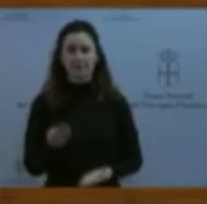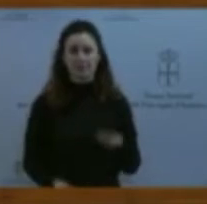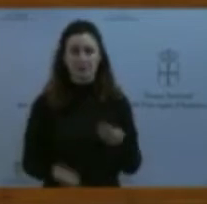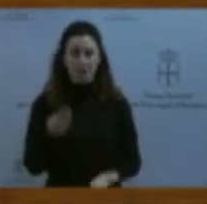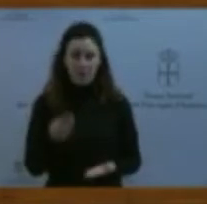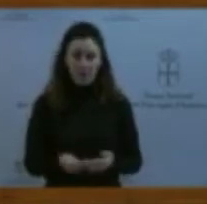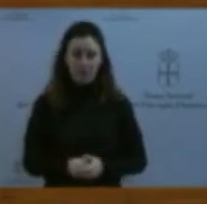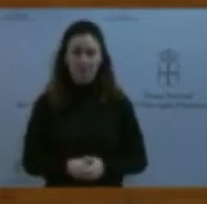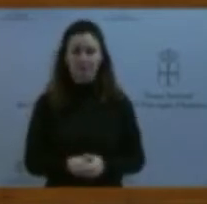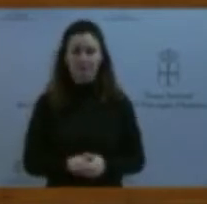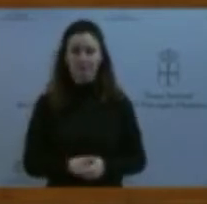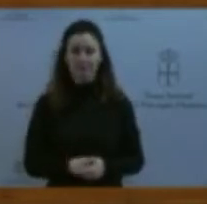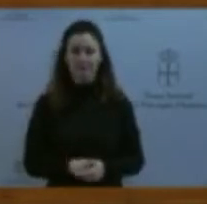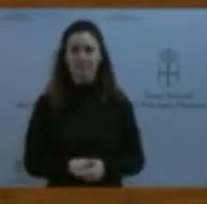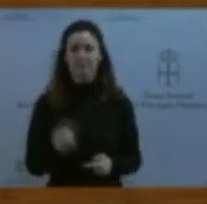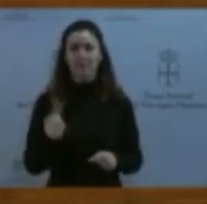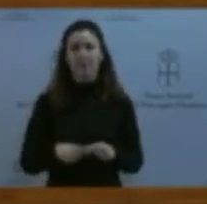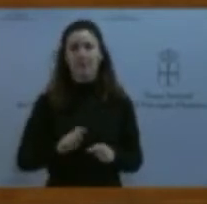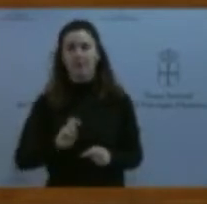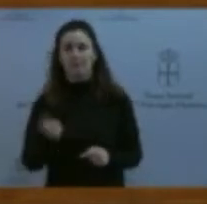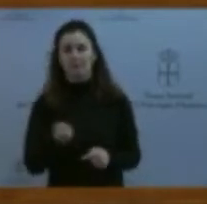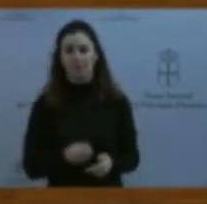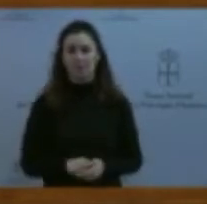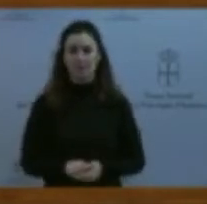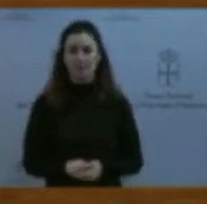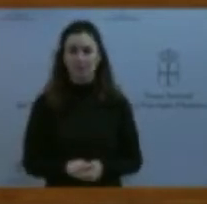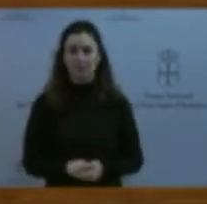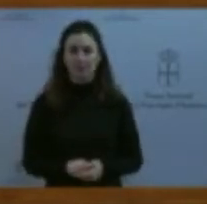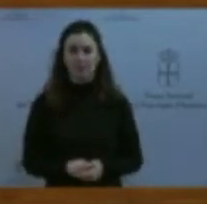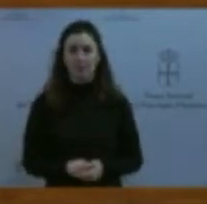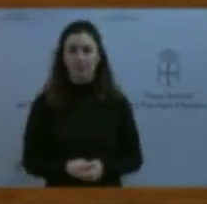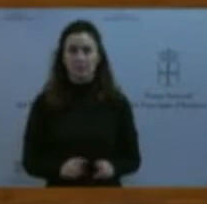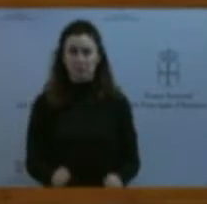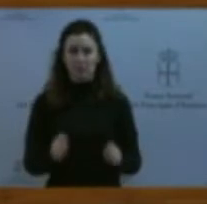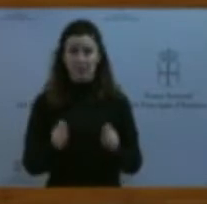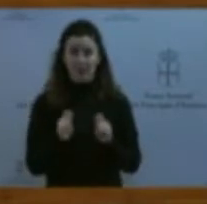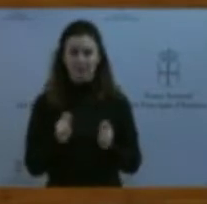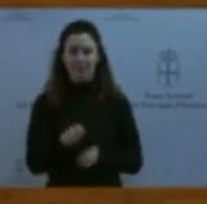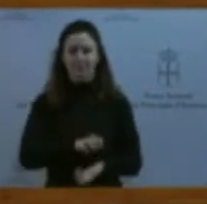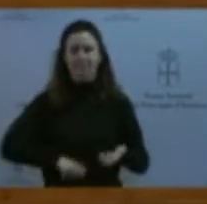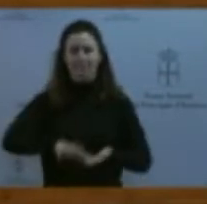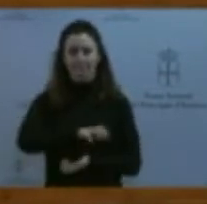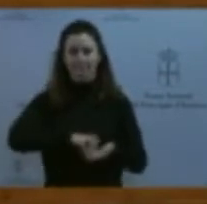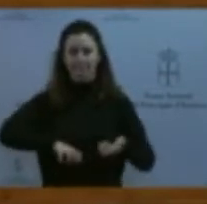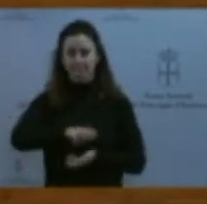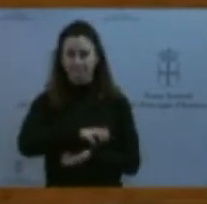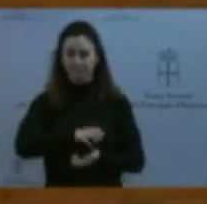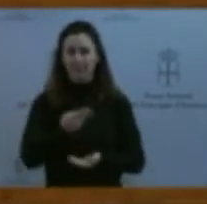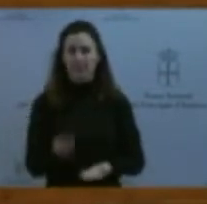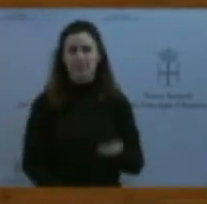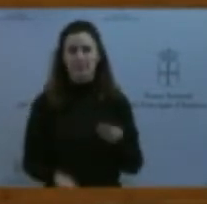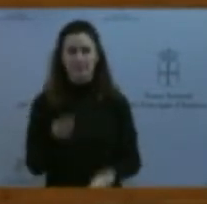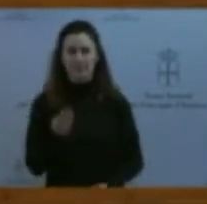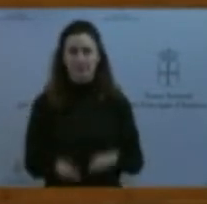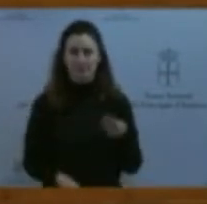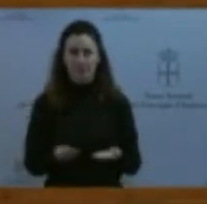elemento que ha suscitado una gran polémica, la evaluación la realiza la Agencia